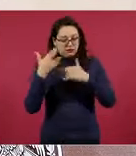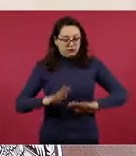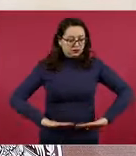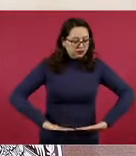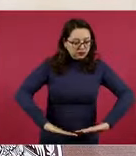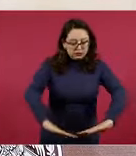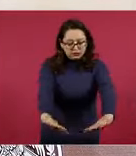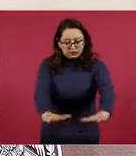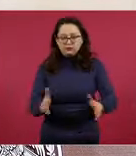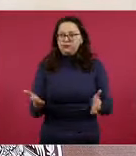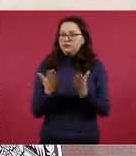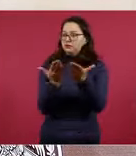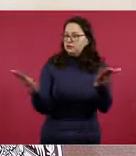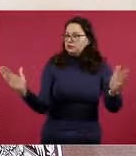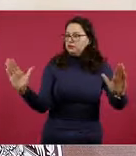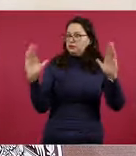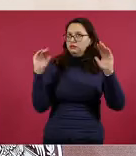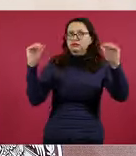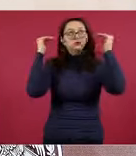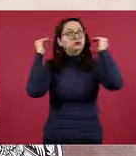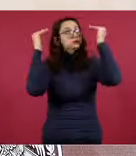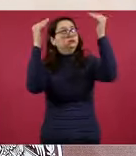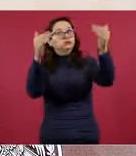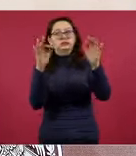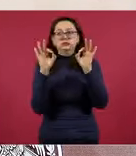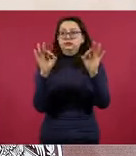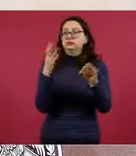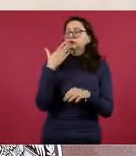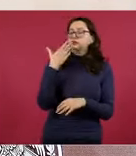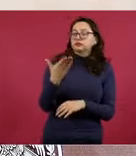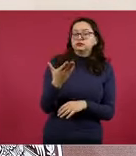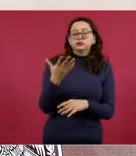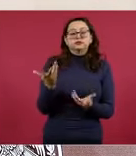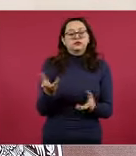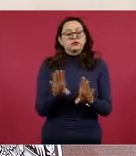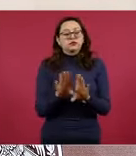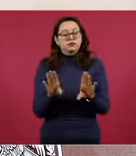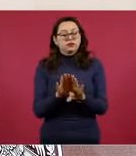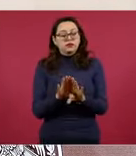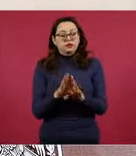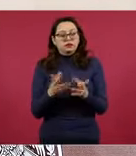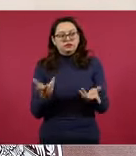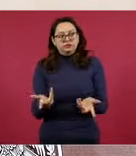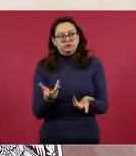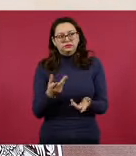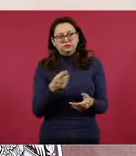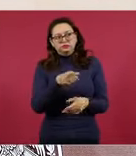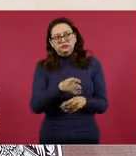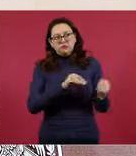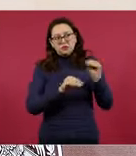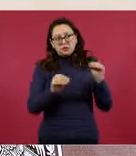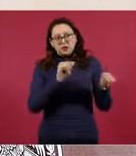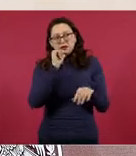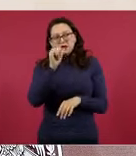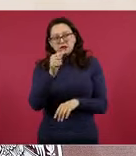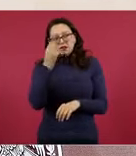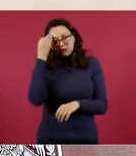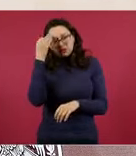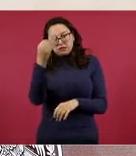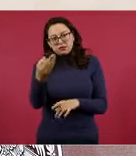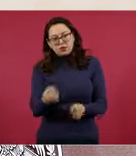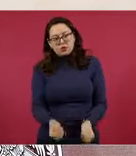pisos, paredes, etcétera, cómo estaba realmente ese inmueble. No sabíamos qué tiempo había estado sin uso, y lo